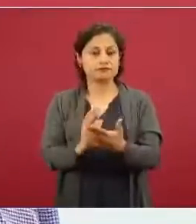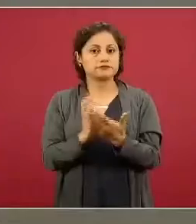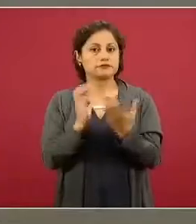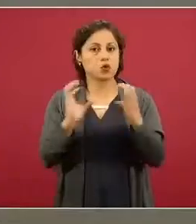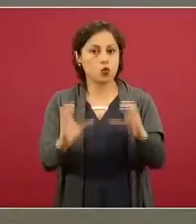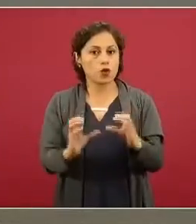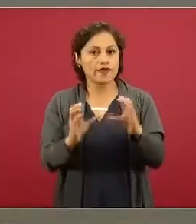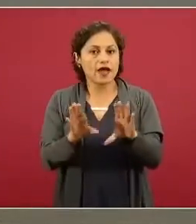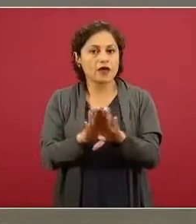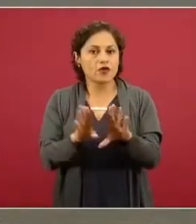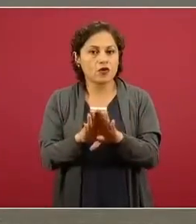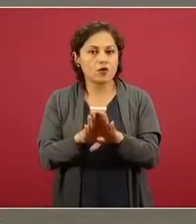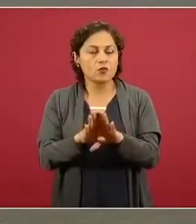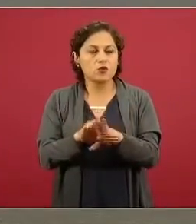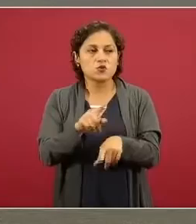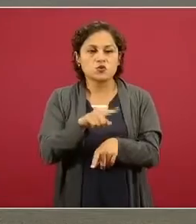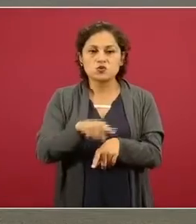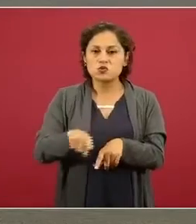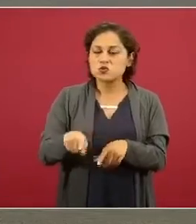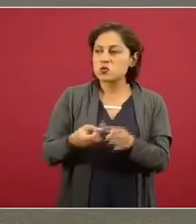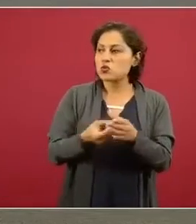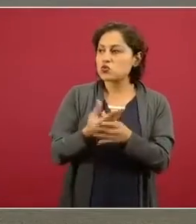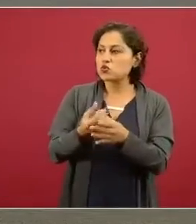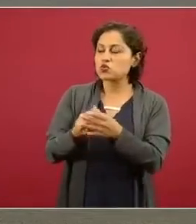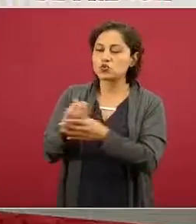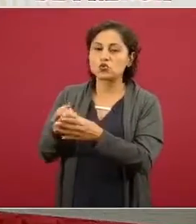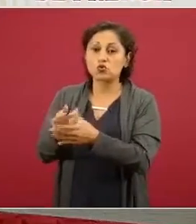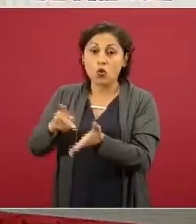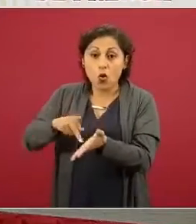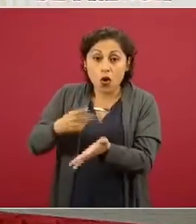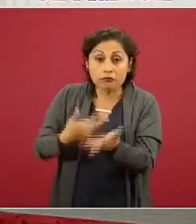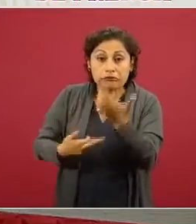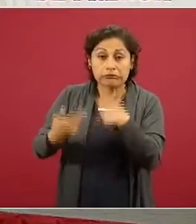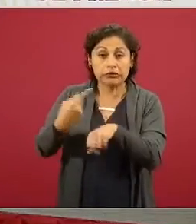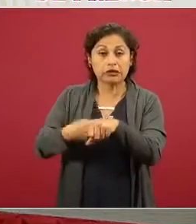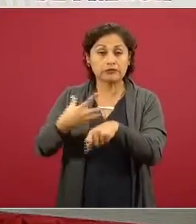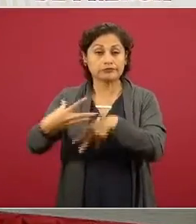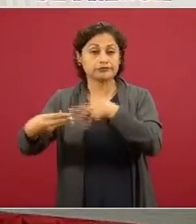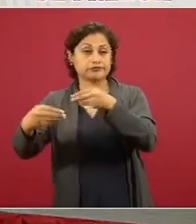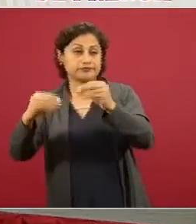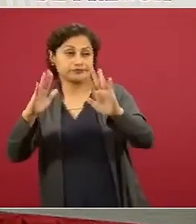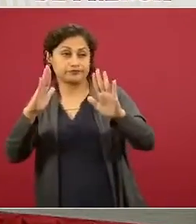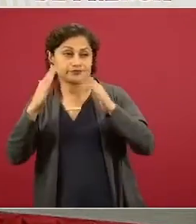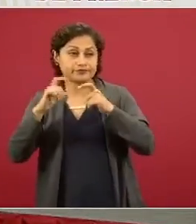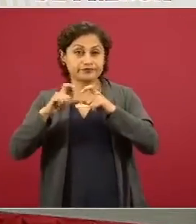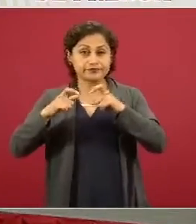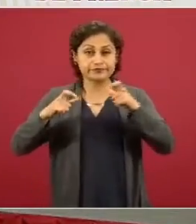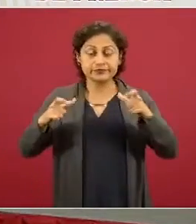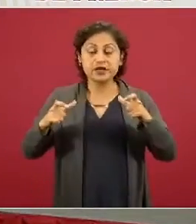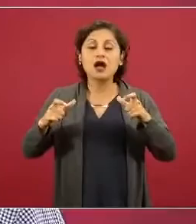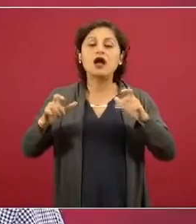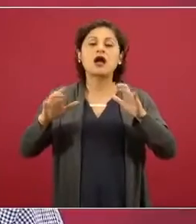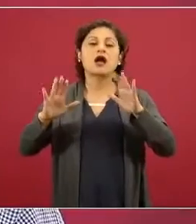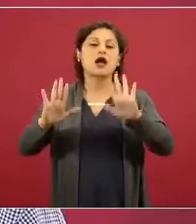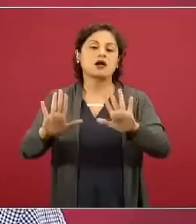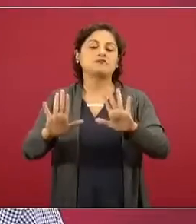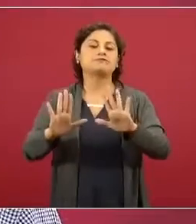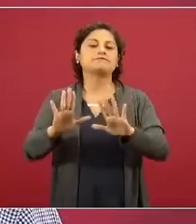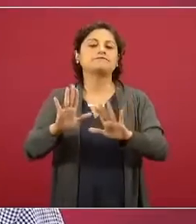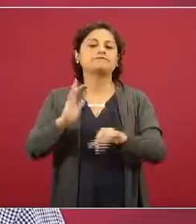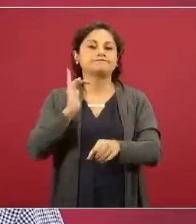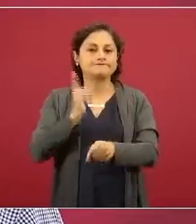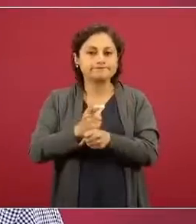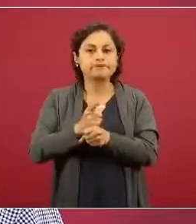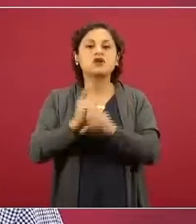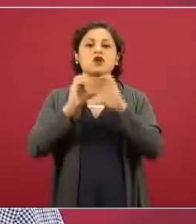vez volver a cerrar algunas empresas que están ocasionando mayor movilidad en el espacio